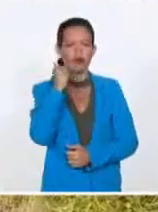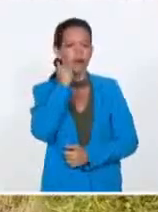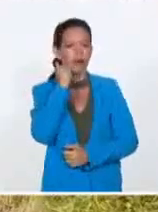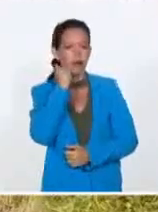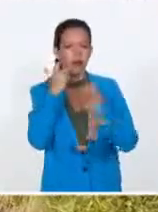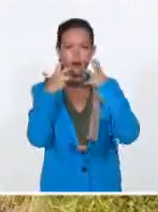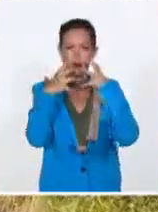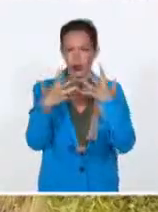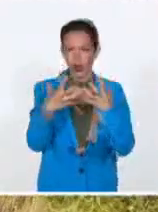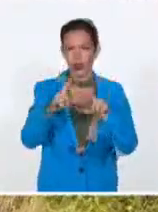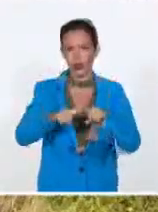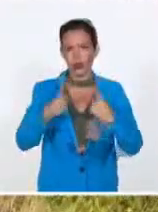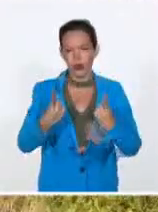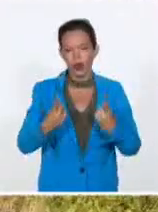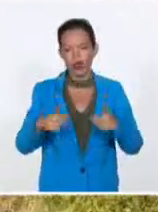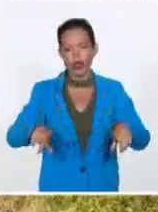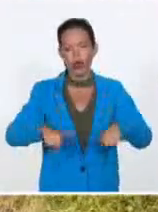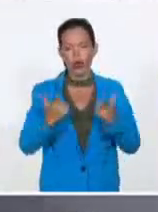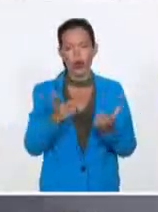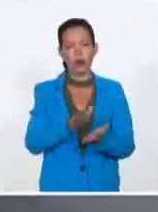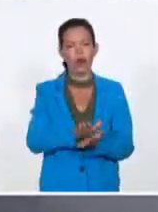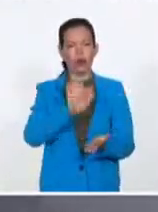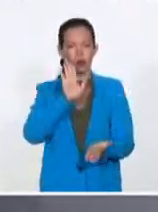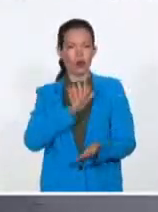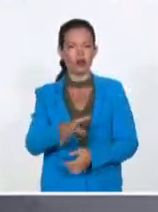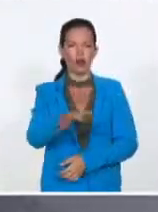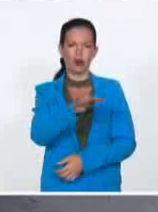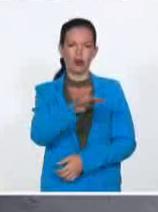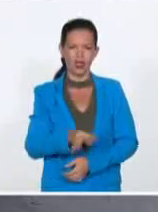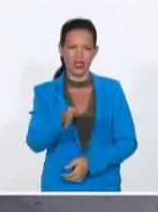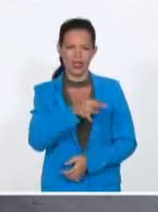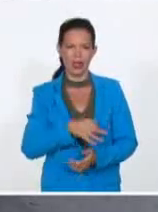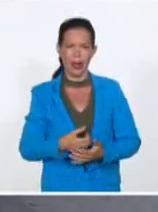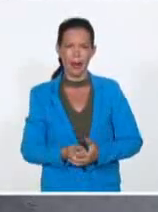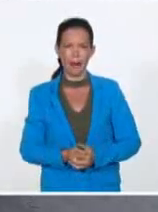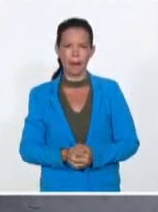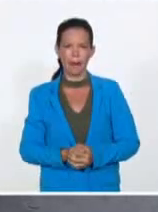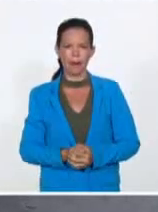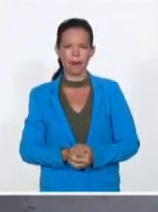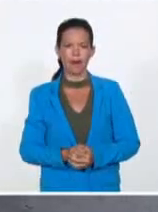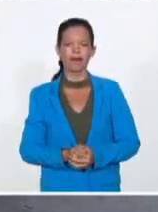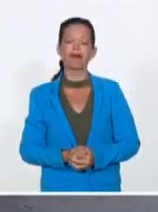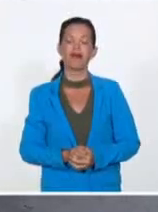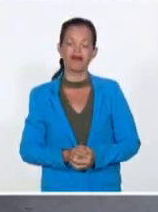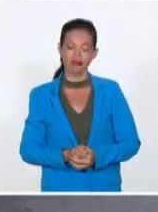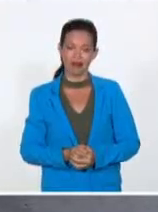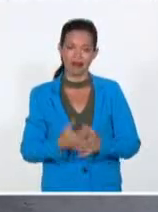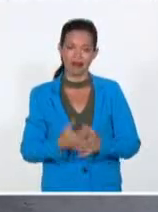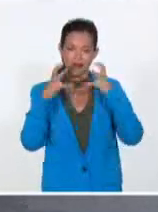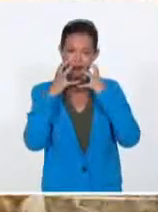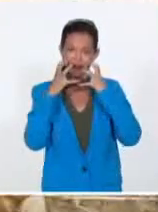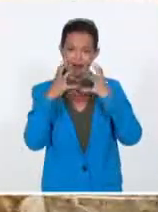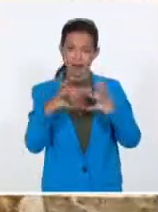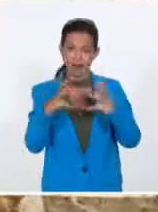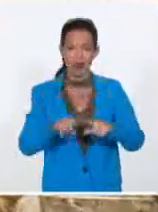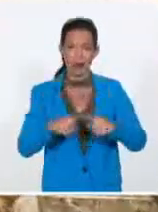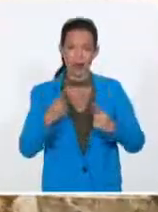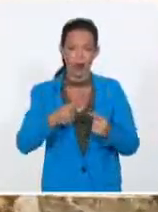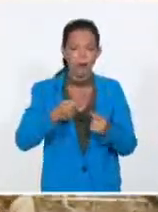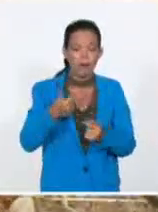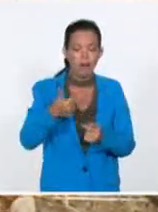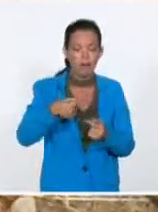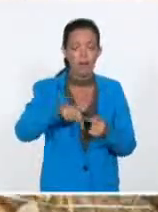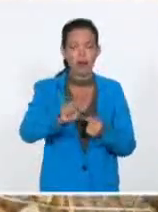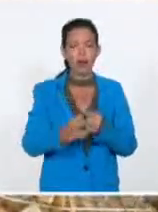estos compromisos y que el municipio cumpla. Esta es una obra más de las que se realizan en saludo al 70 aniversario del